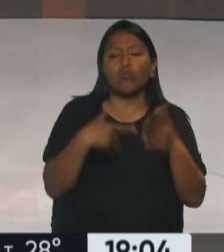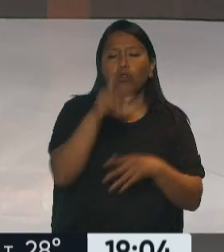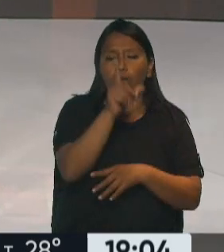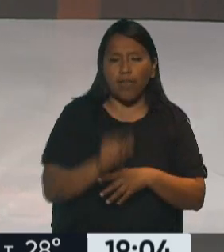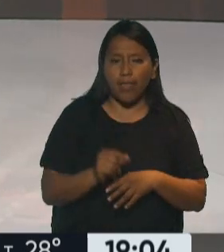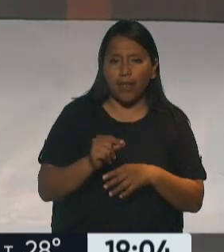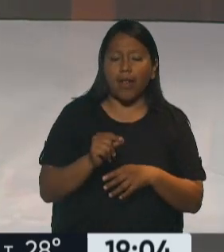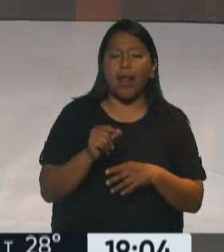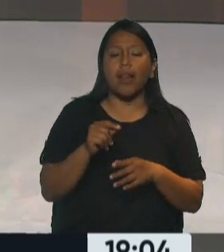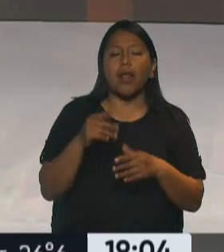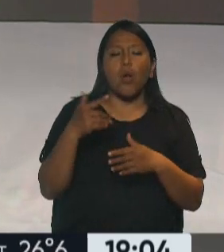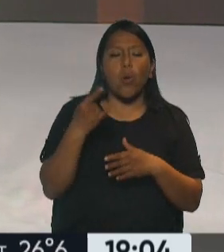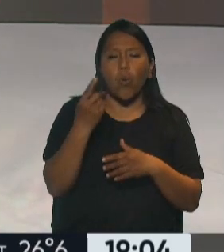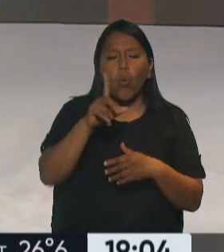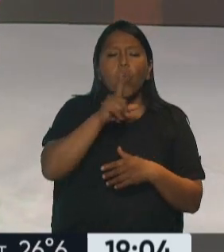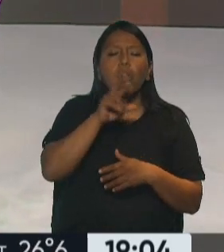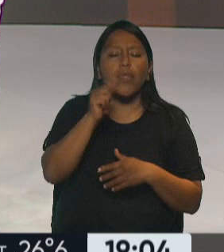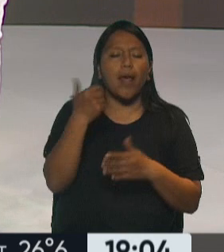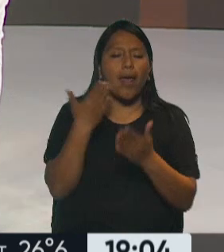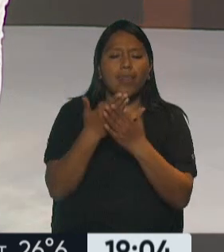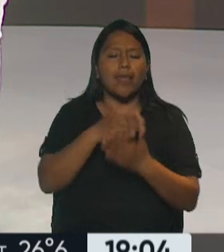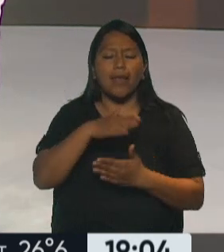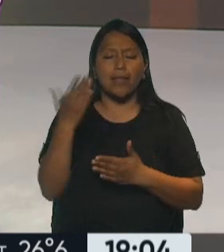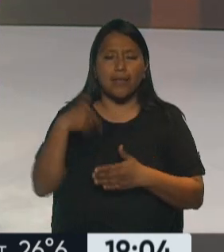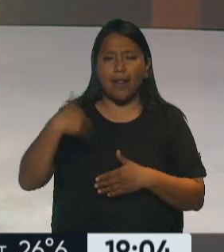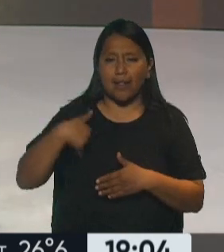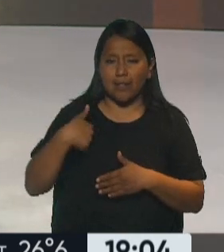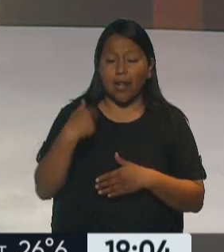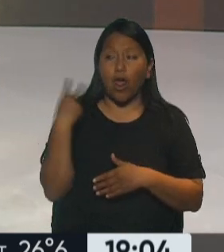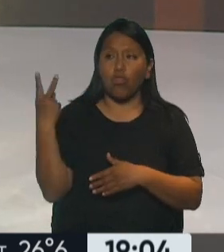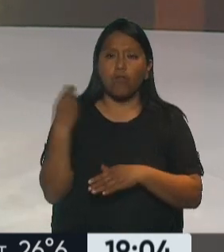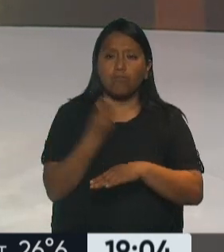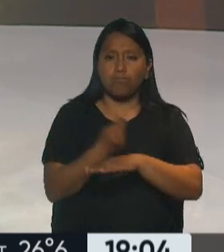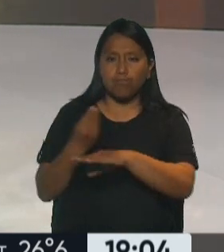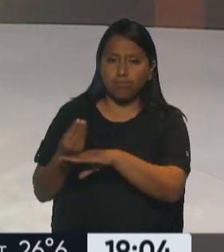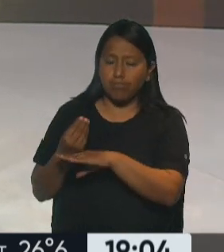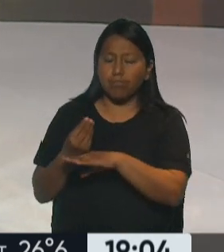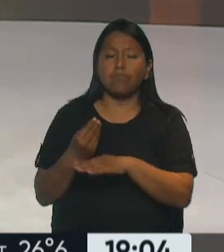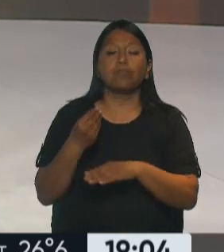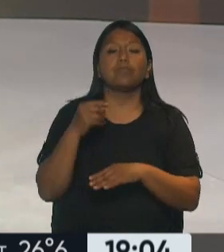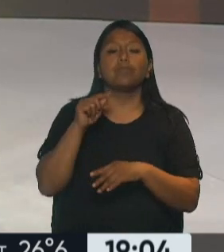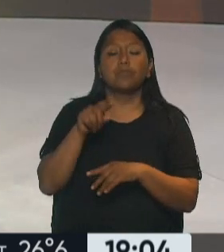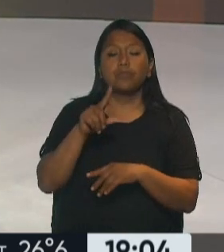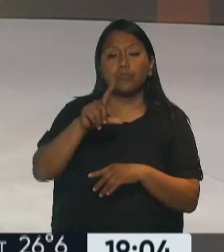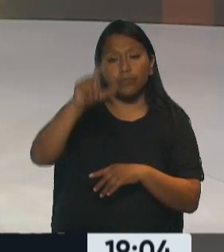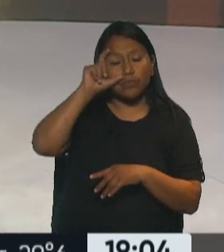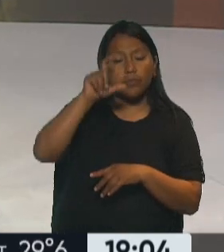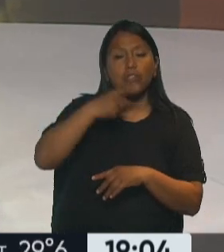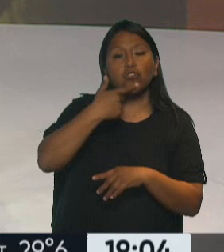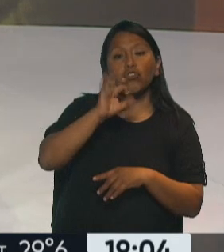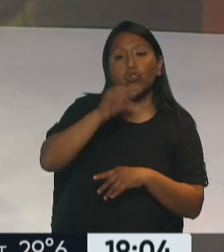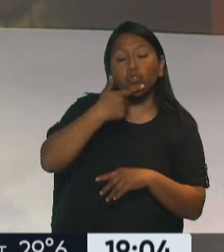sector vinculado a la ultraderecha argentina, que en las últimas horas tuvo a 2 de sus representantes en la mira. Se trata de Leandro Sosa y